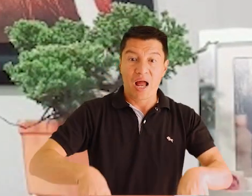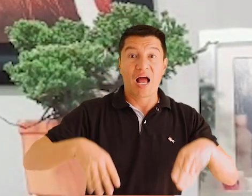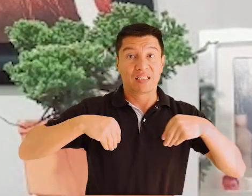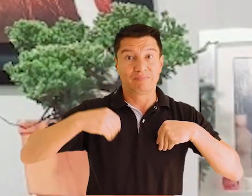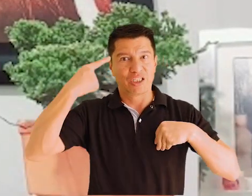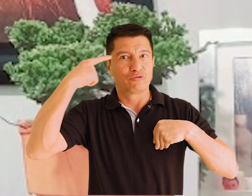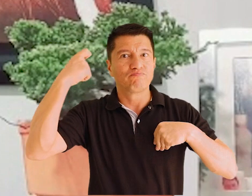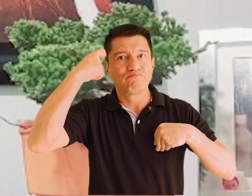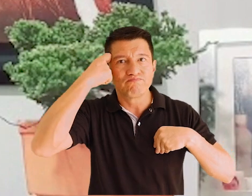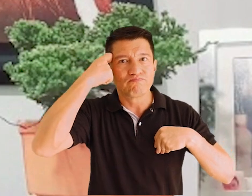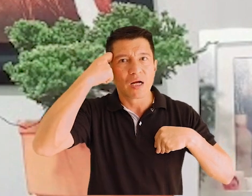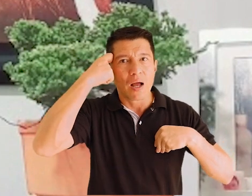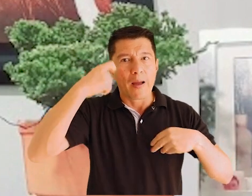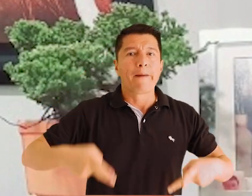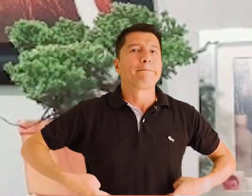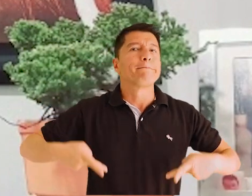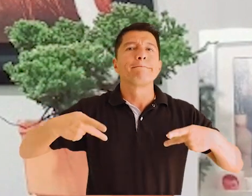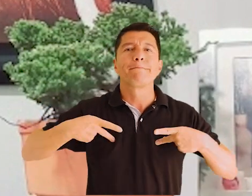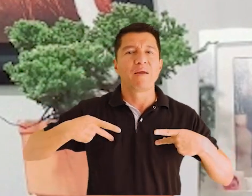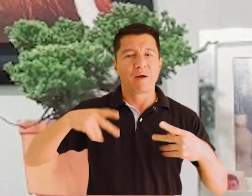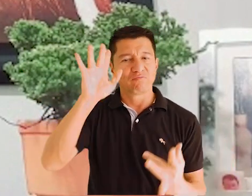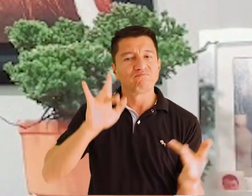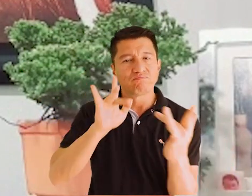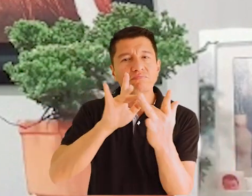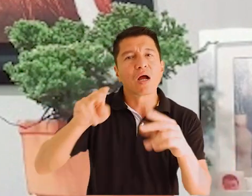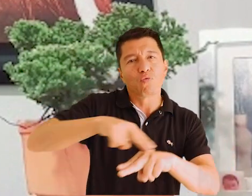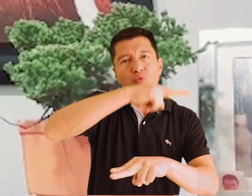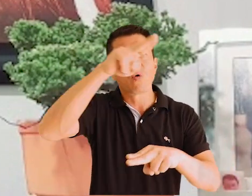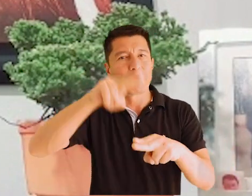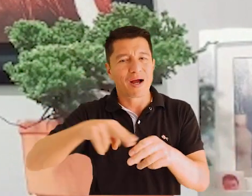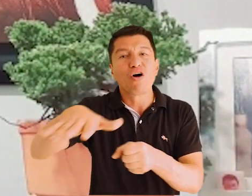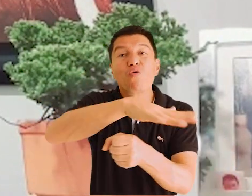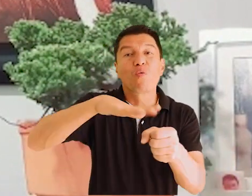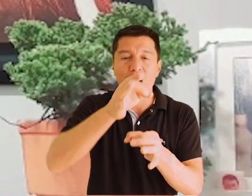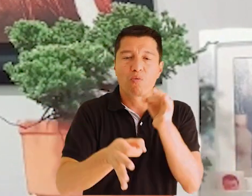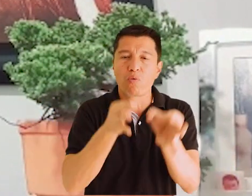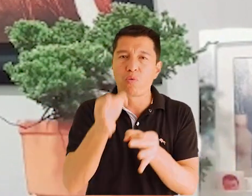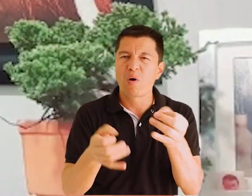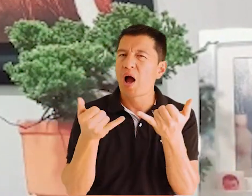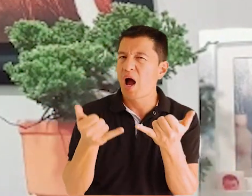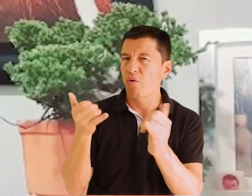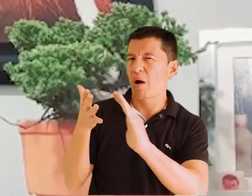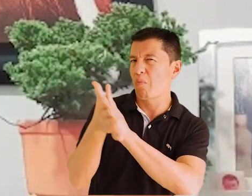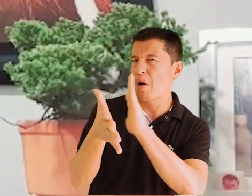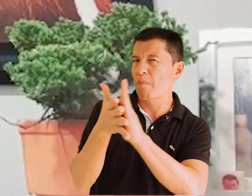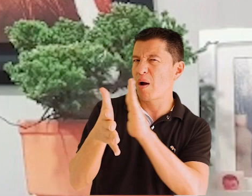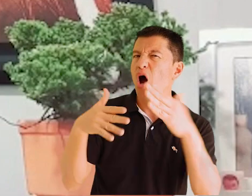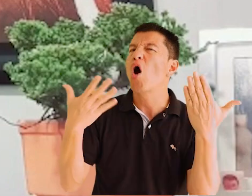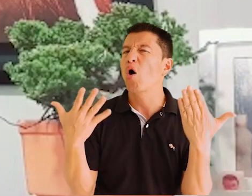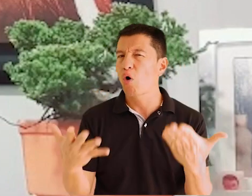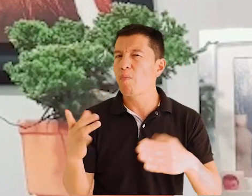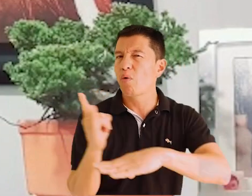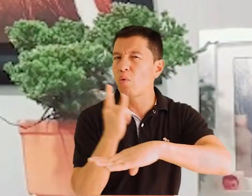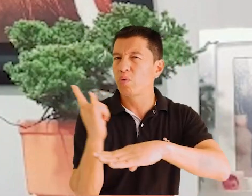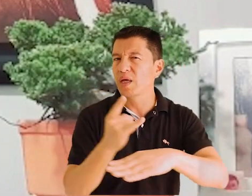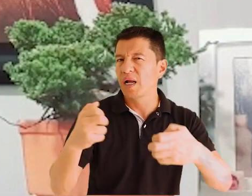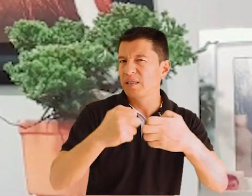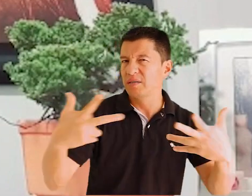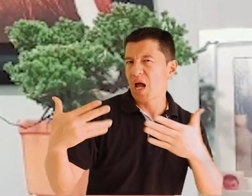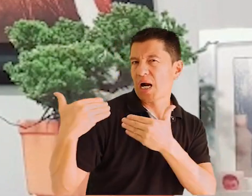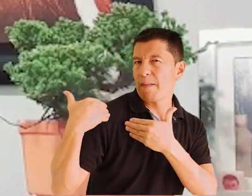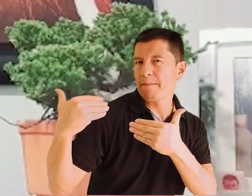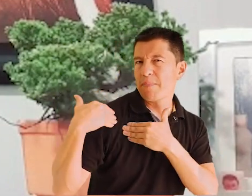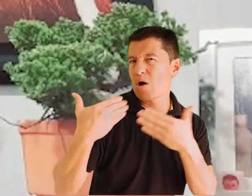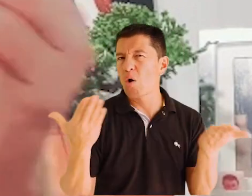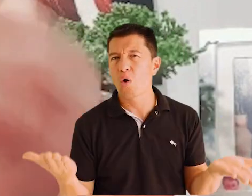ambientalmente responsable en equilibrio con la naturaleza. Por eso ahora les contamos cómo cuidamos y hacemos un uso responsable de